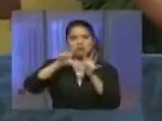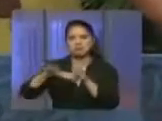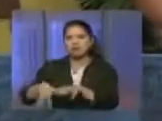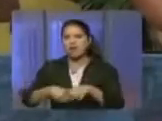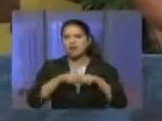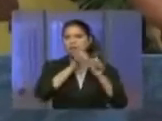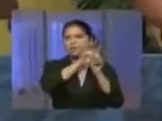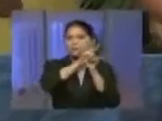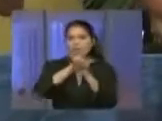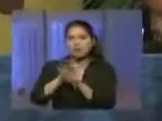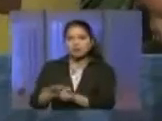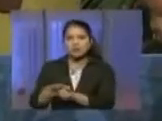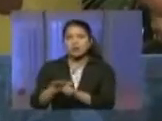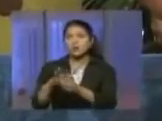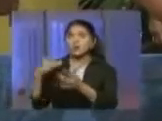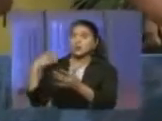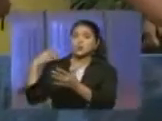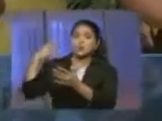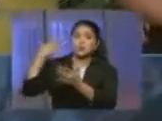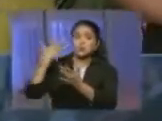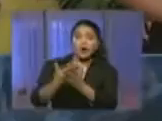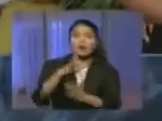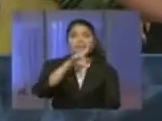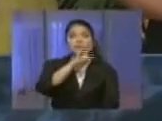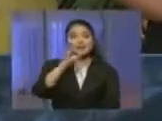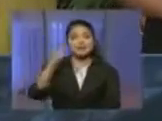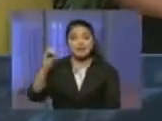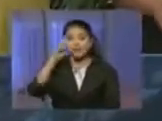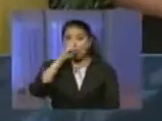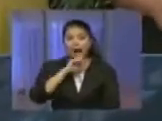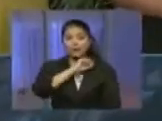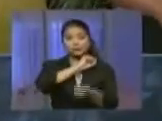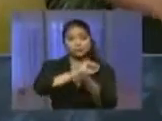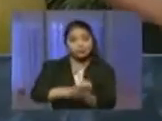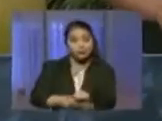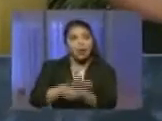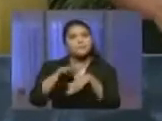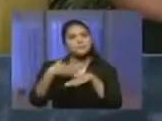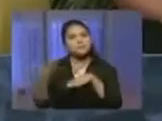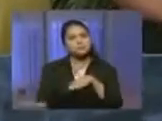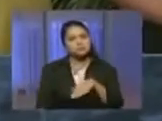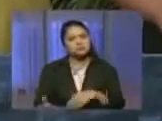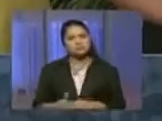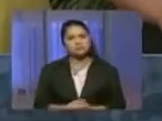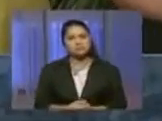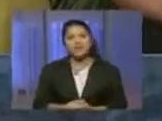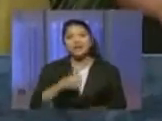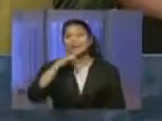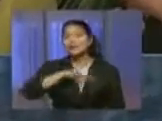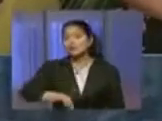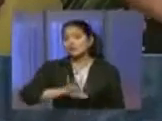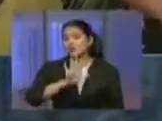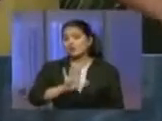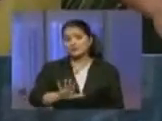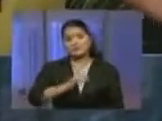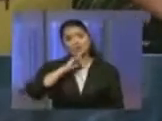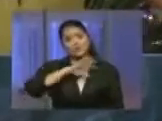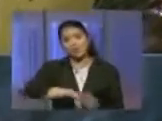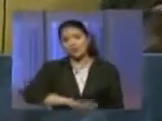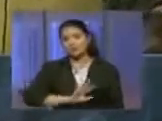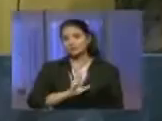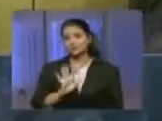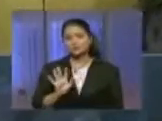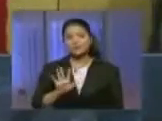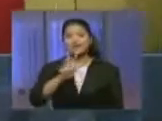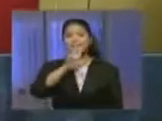invisibilizados durante 500 años de dominación porque al final la historia es la historia y a los